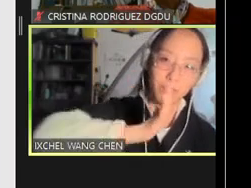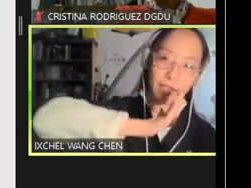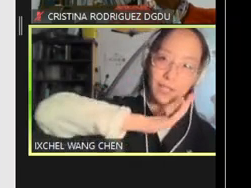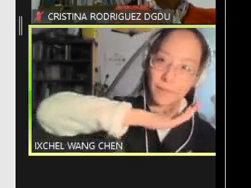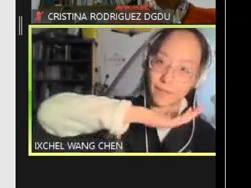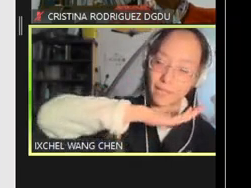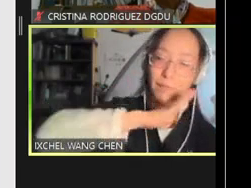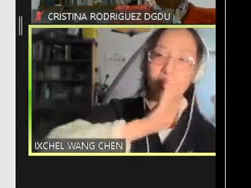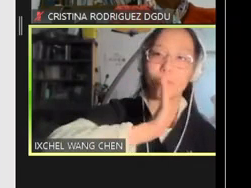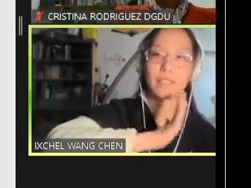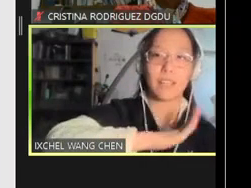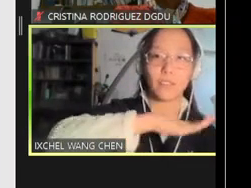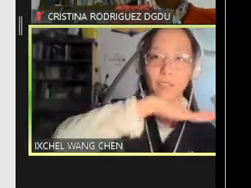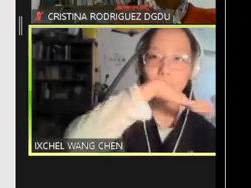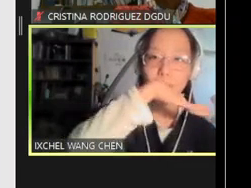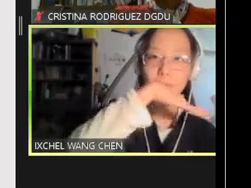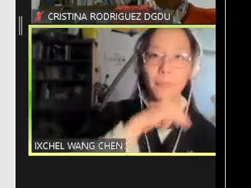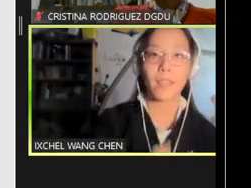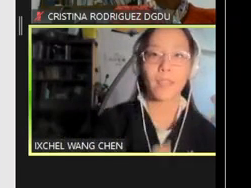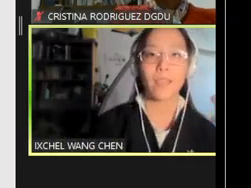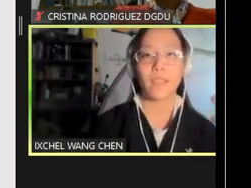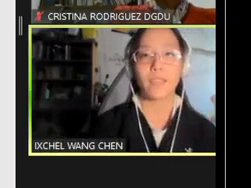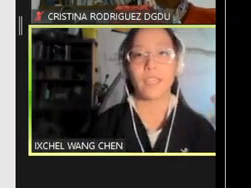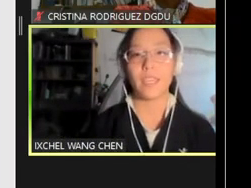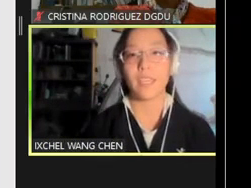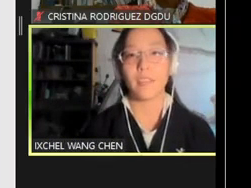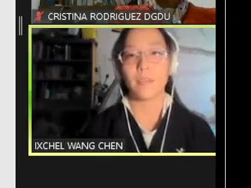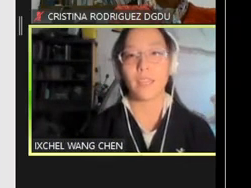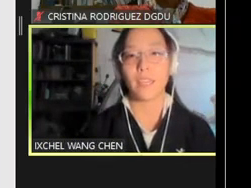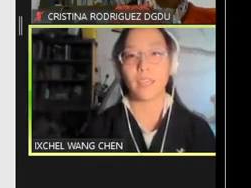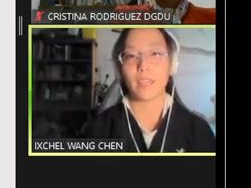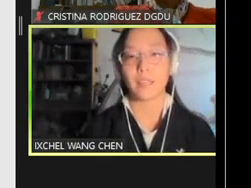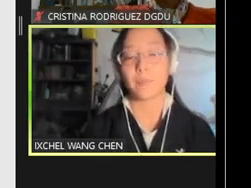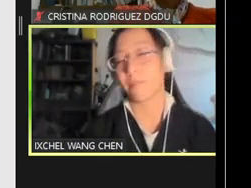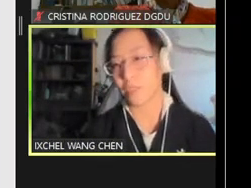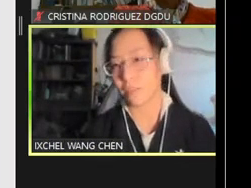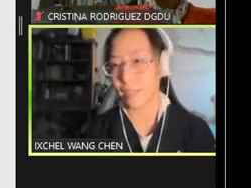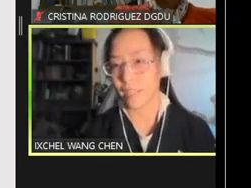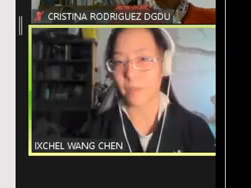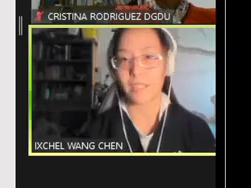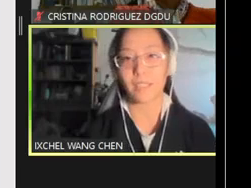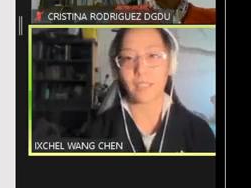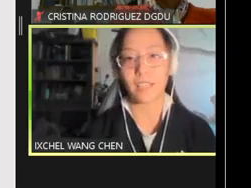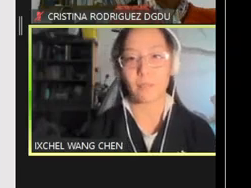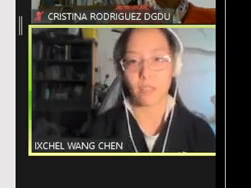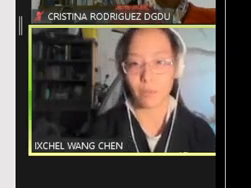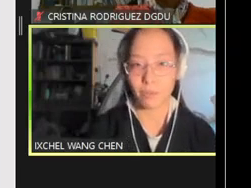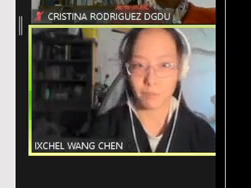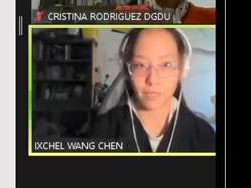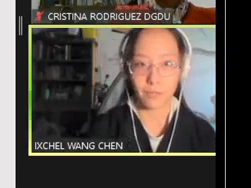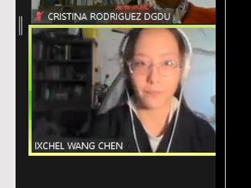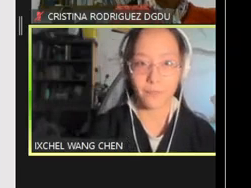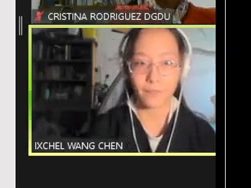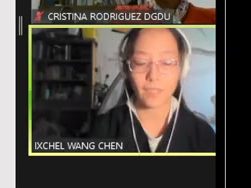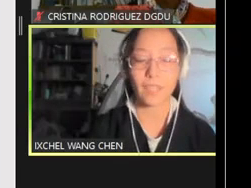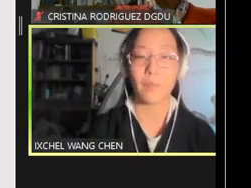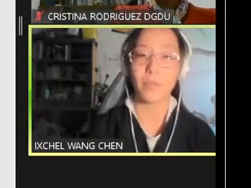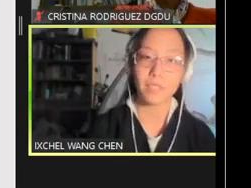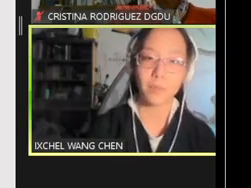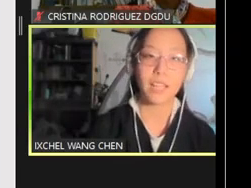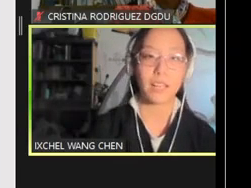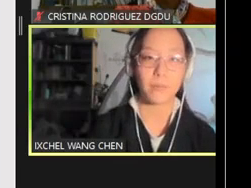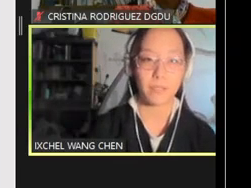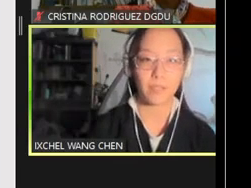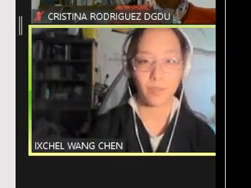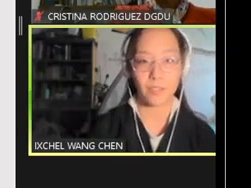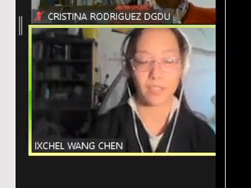completo de cuando caminamos de talón y punta. Y posiblemente el paciente tenga miedo al movimiento. Y por